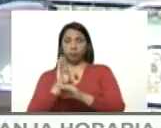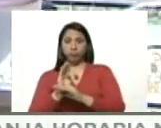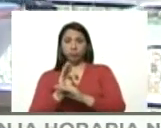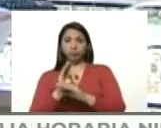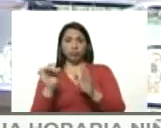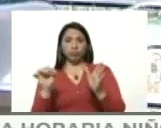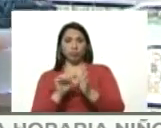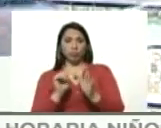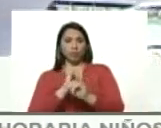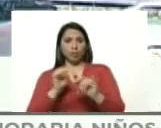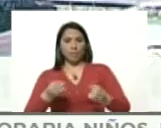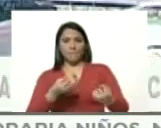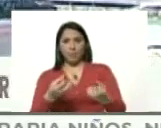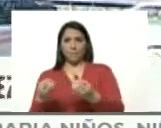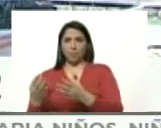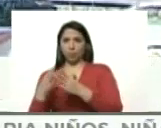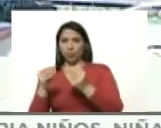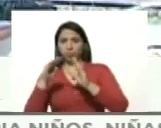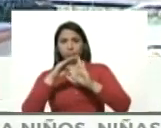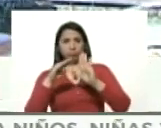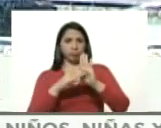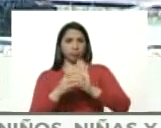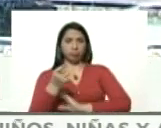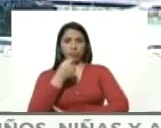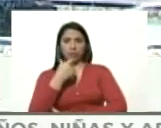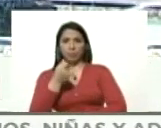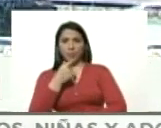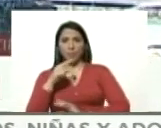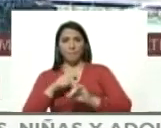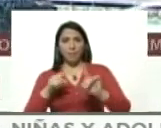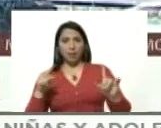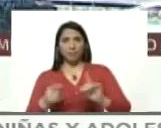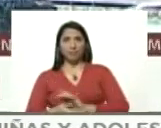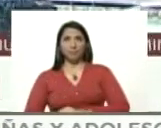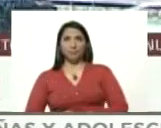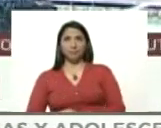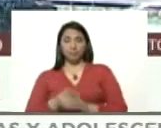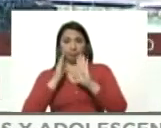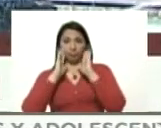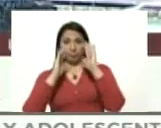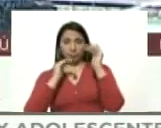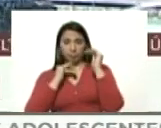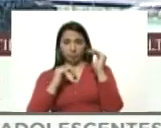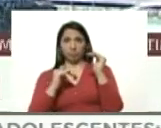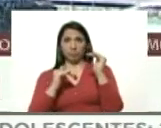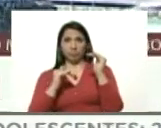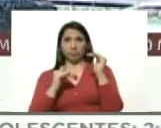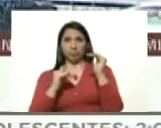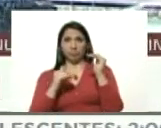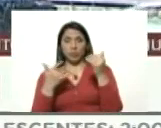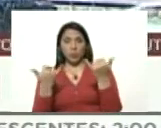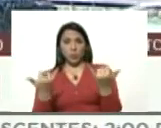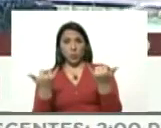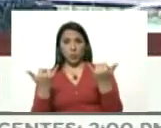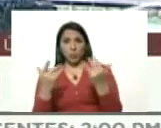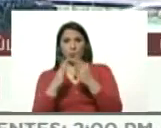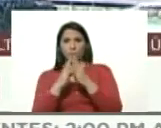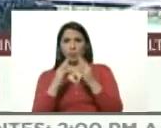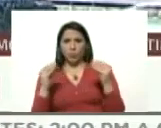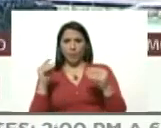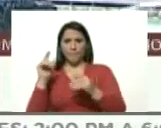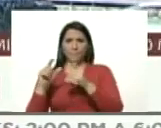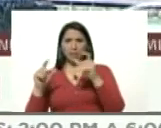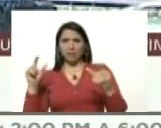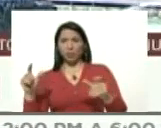se le dieron todos los kits de tratamientos para que sean atendidos. Actualmente todos estos casos